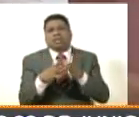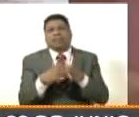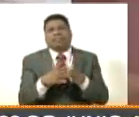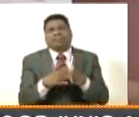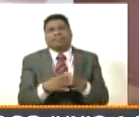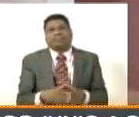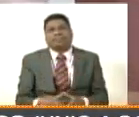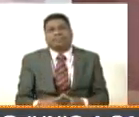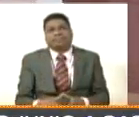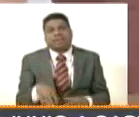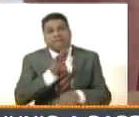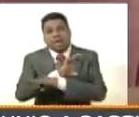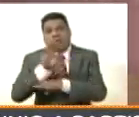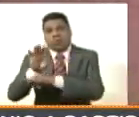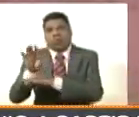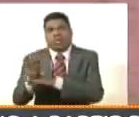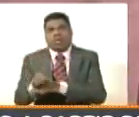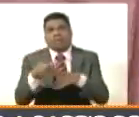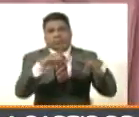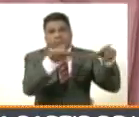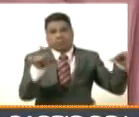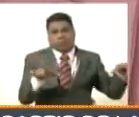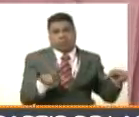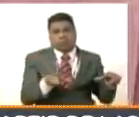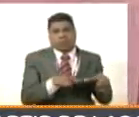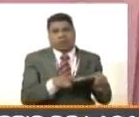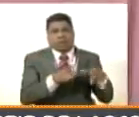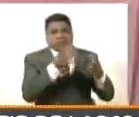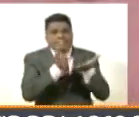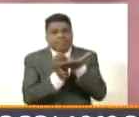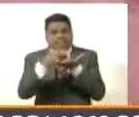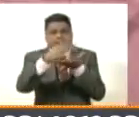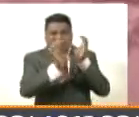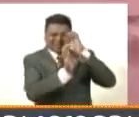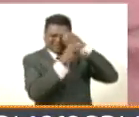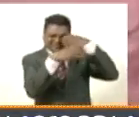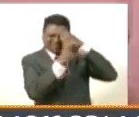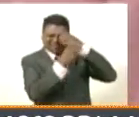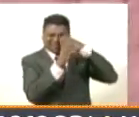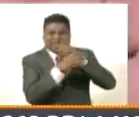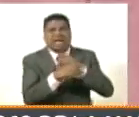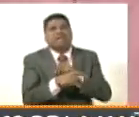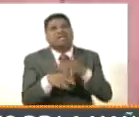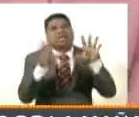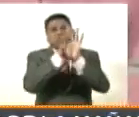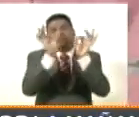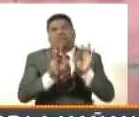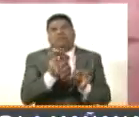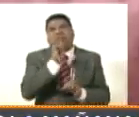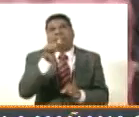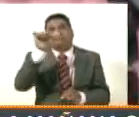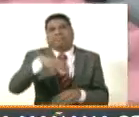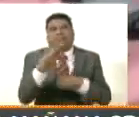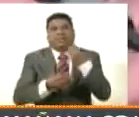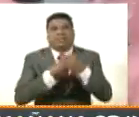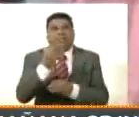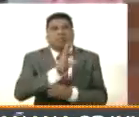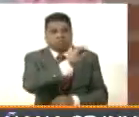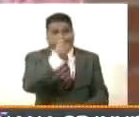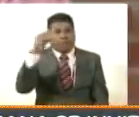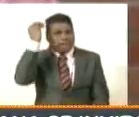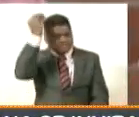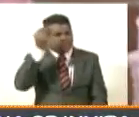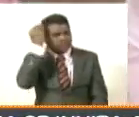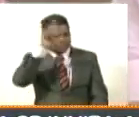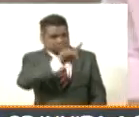resguardo de esta cepa, y de esta manera consumar sus hechos violentos. El llamado a la